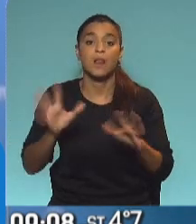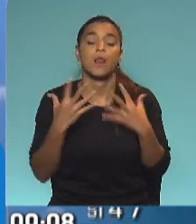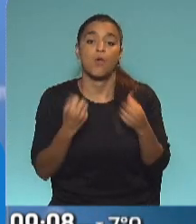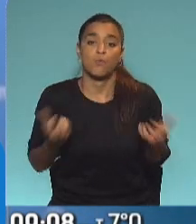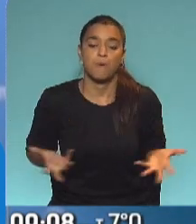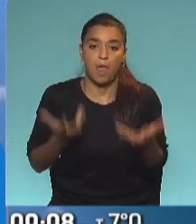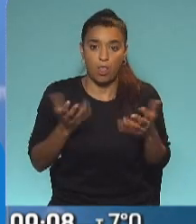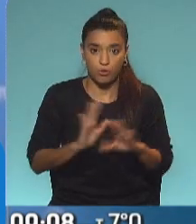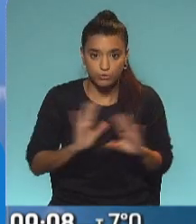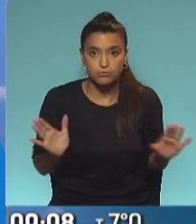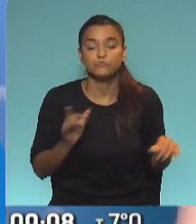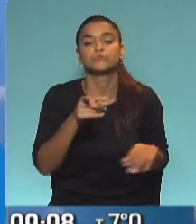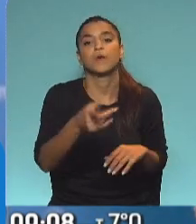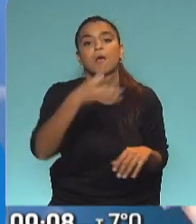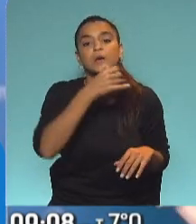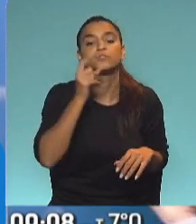Los recuperados son